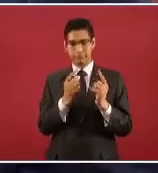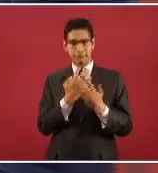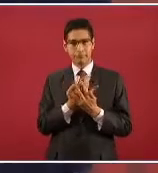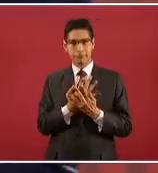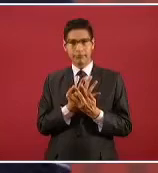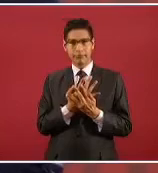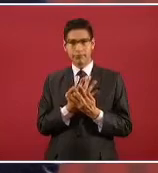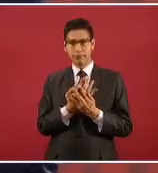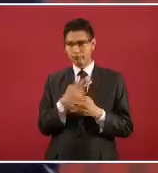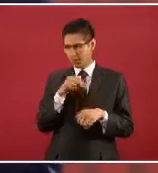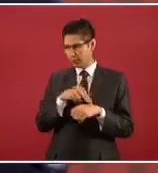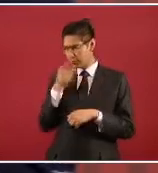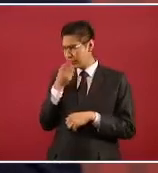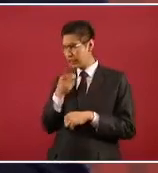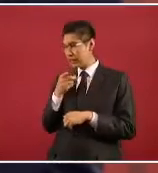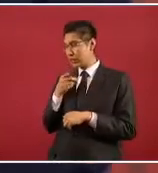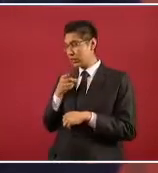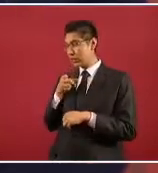si puede